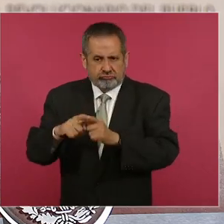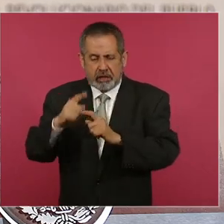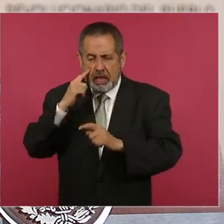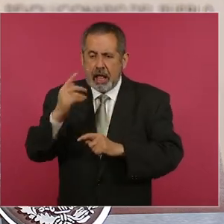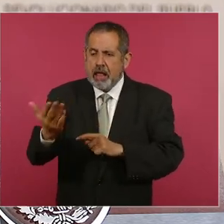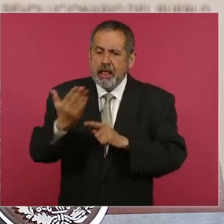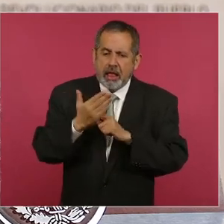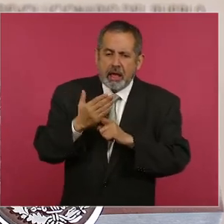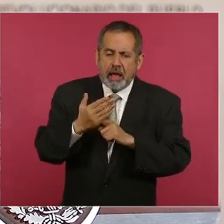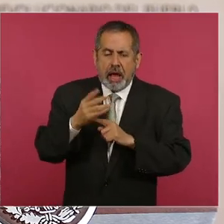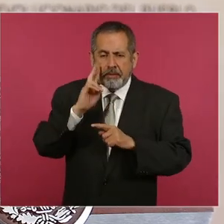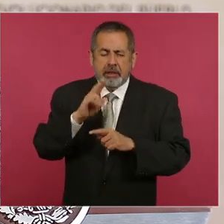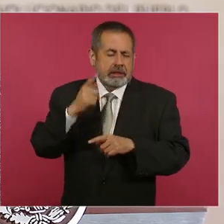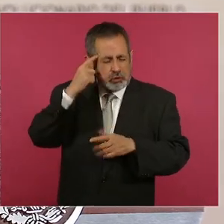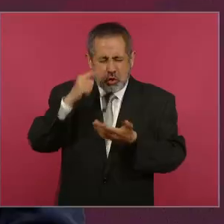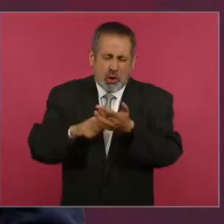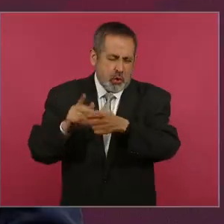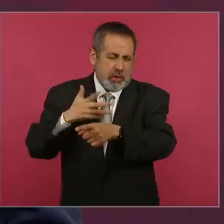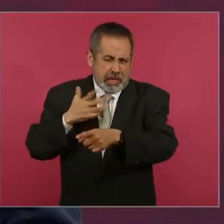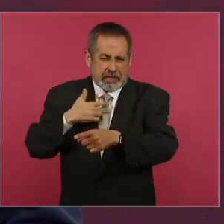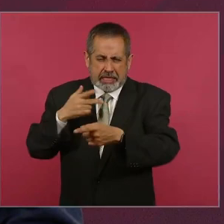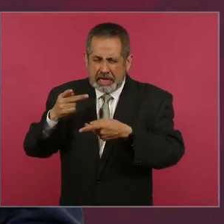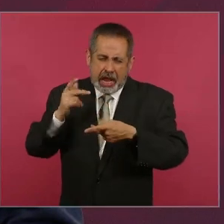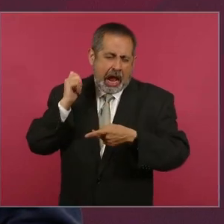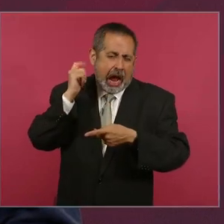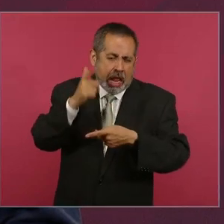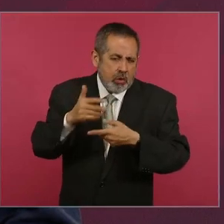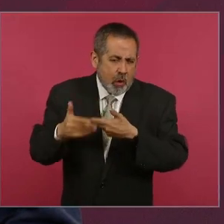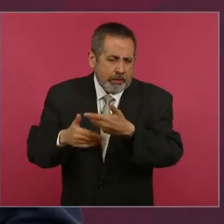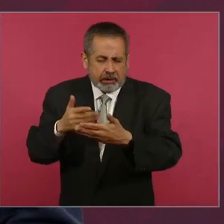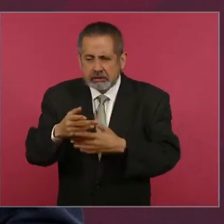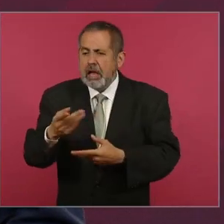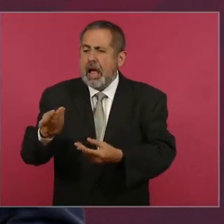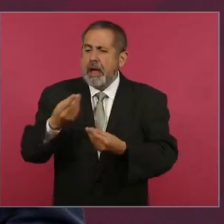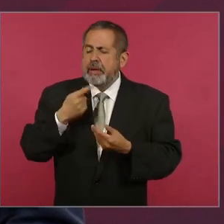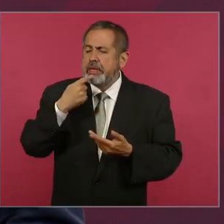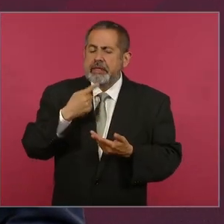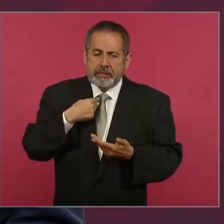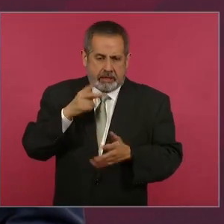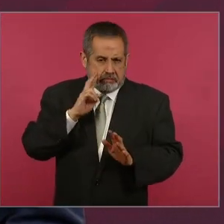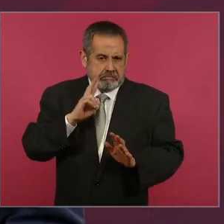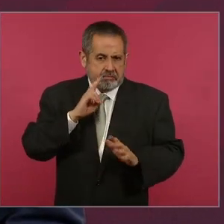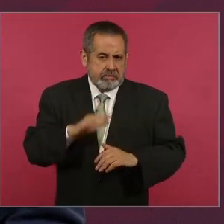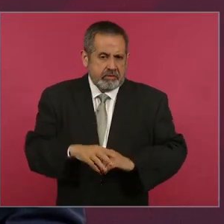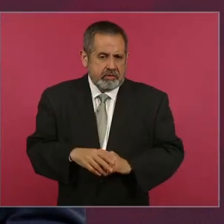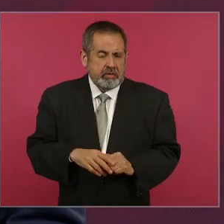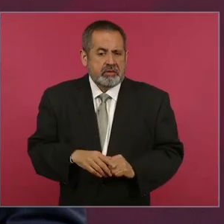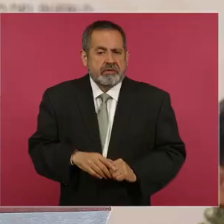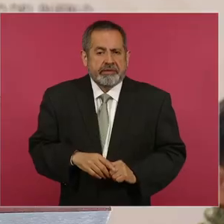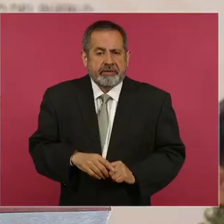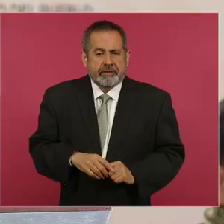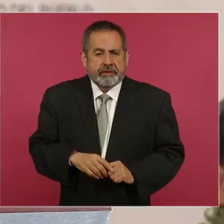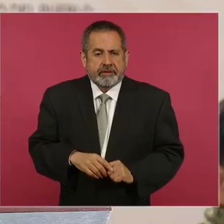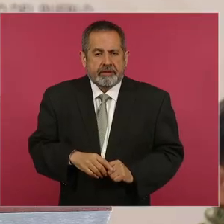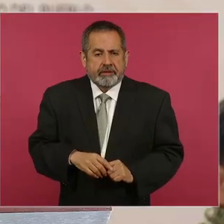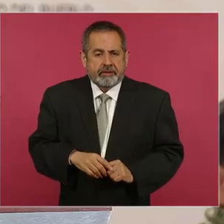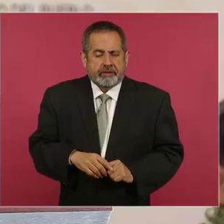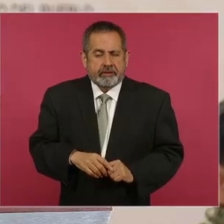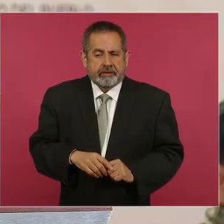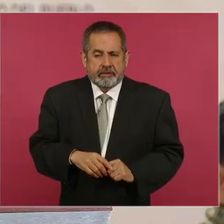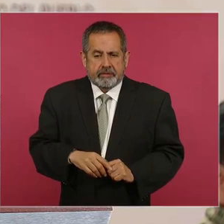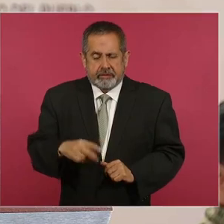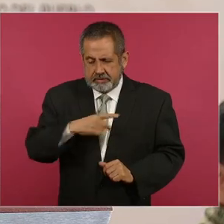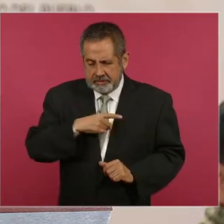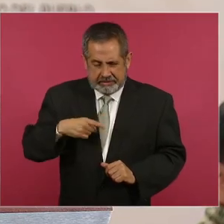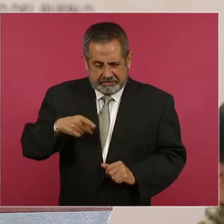presente. Seguramente ellos ya tienen un avance de esto, ya deben de